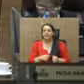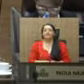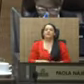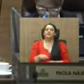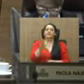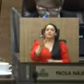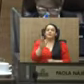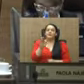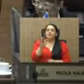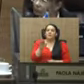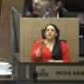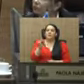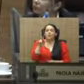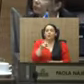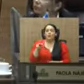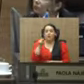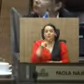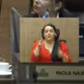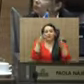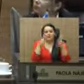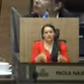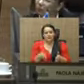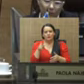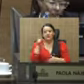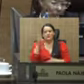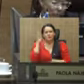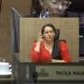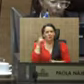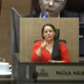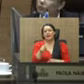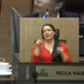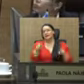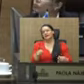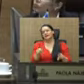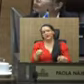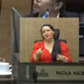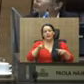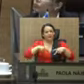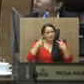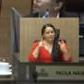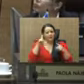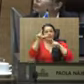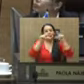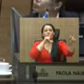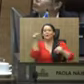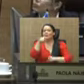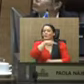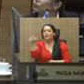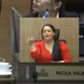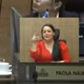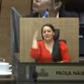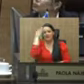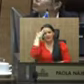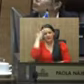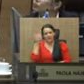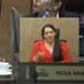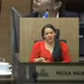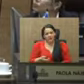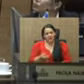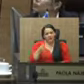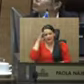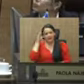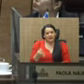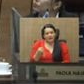Señora, compañeros, gente que vive en zonas rurales, ¿no consideran ustedes que su hijo requiere